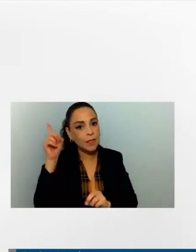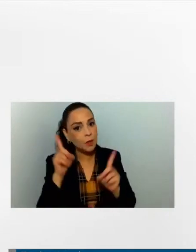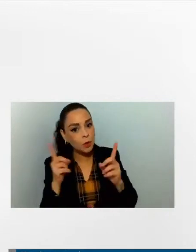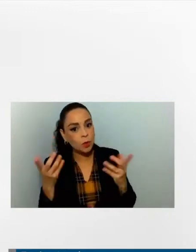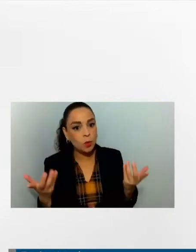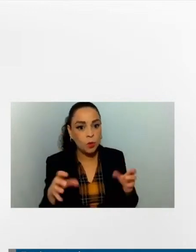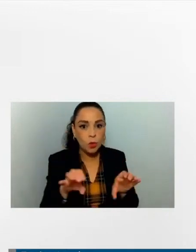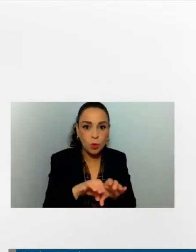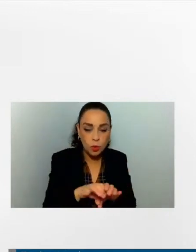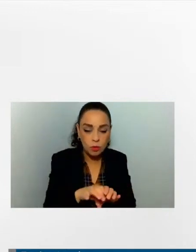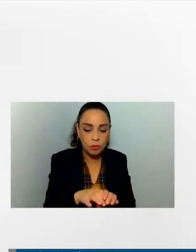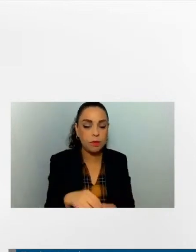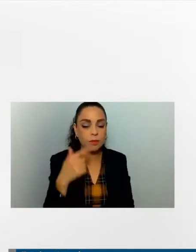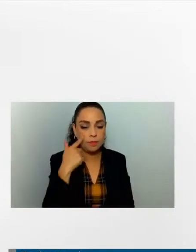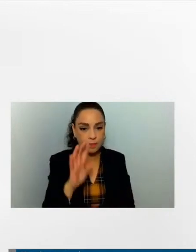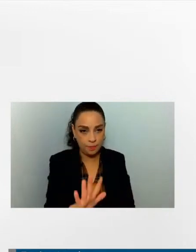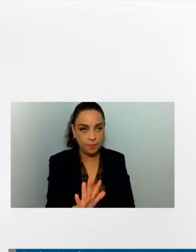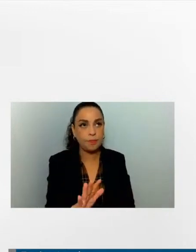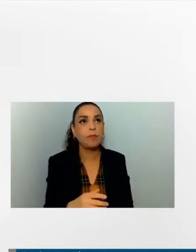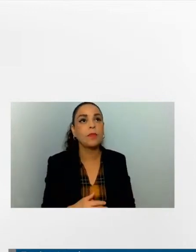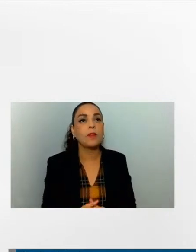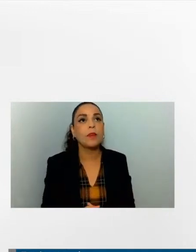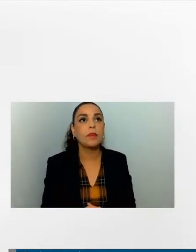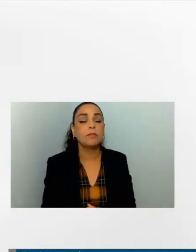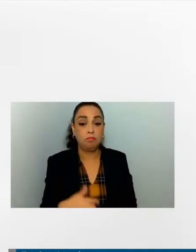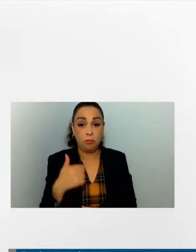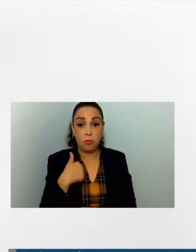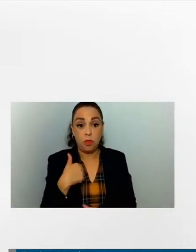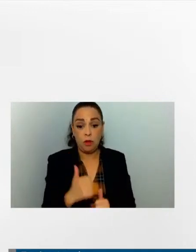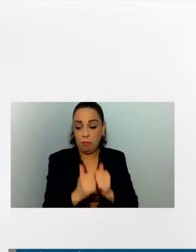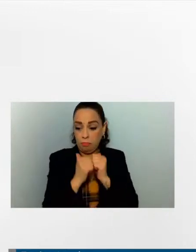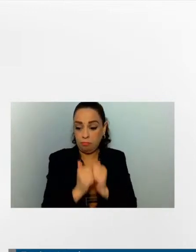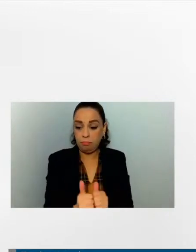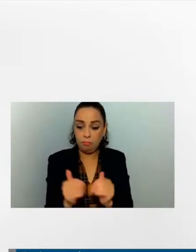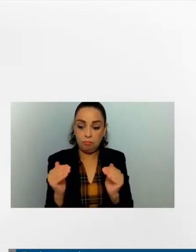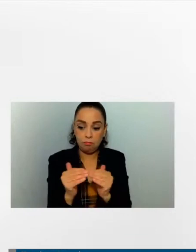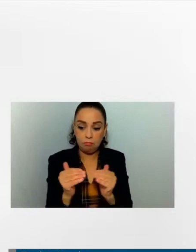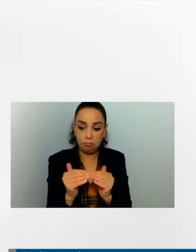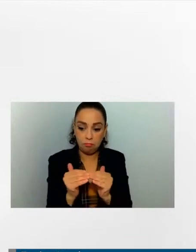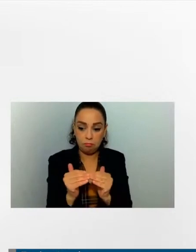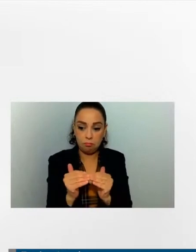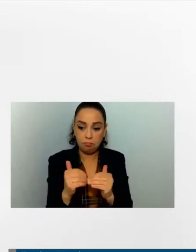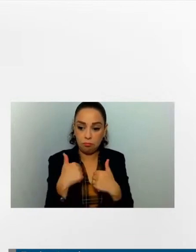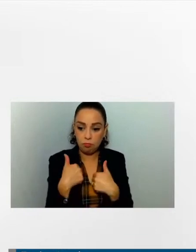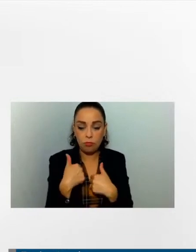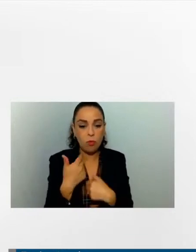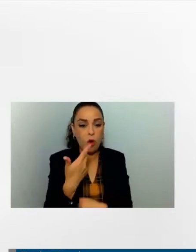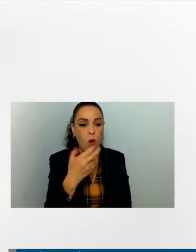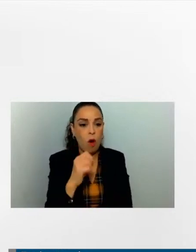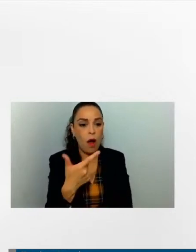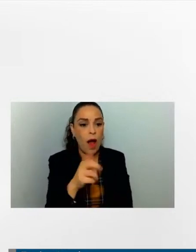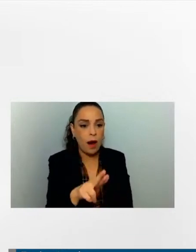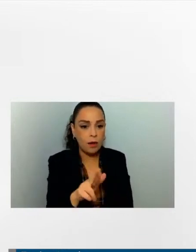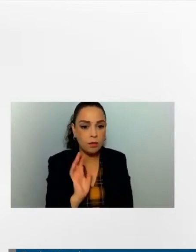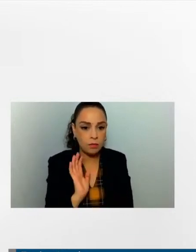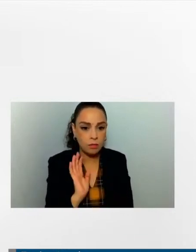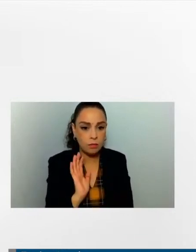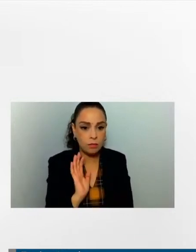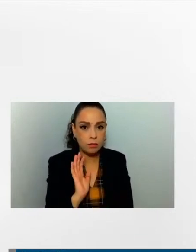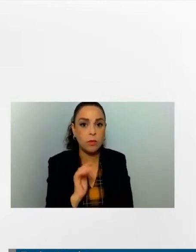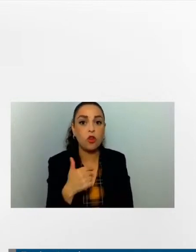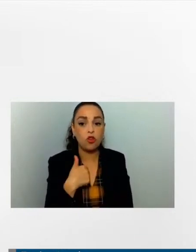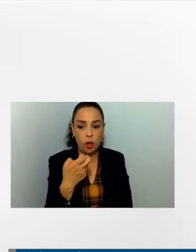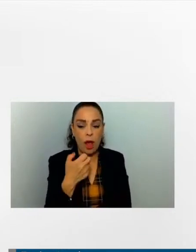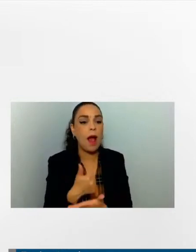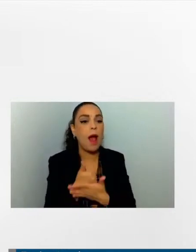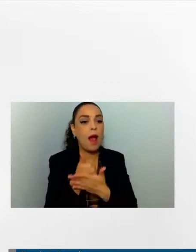si yo me quedo en la casa a hacer labores domésticas y entonces yo aporto económicamente con labores de